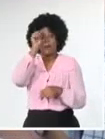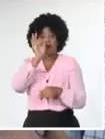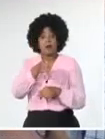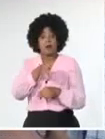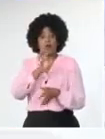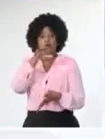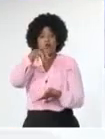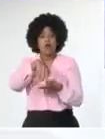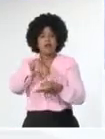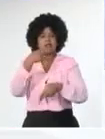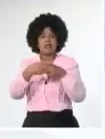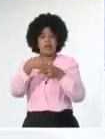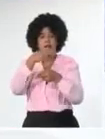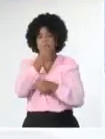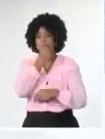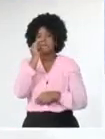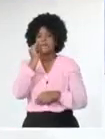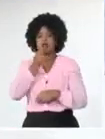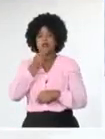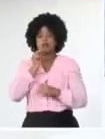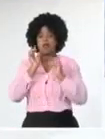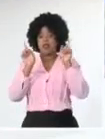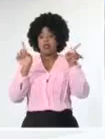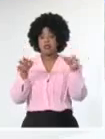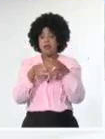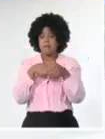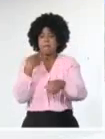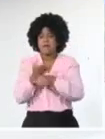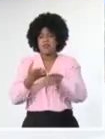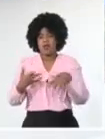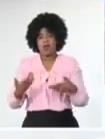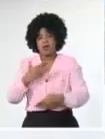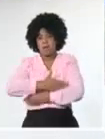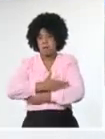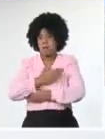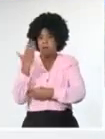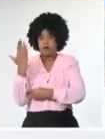acoge los encuentros para reclamar el fin del bloqueo de Washington contra la familia cubana.